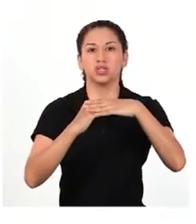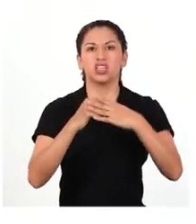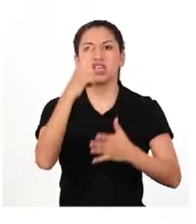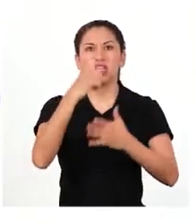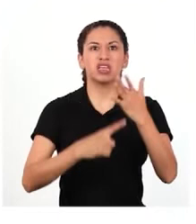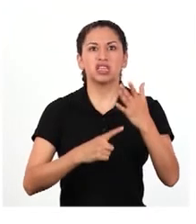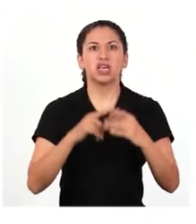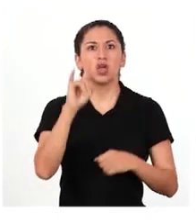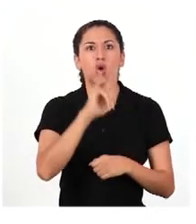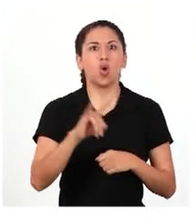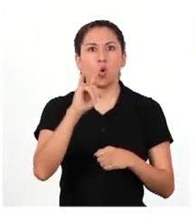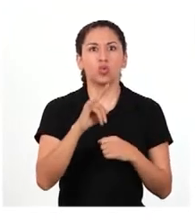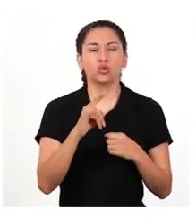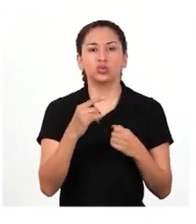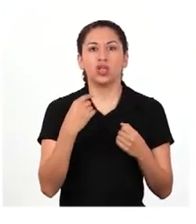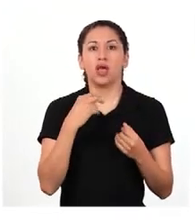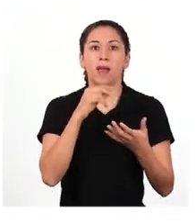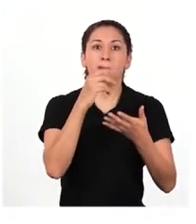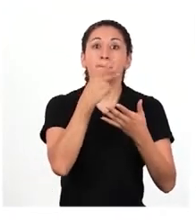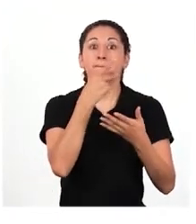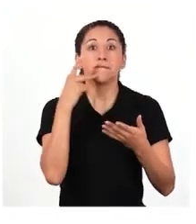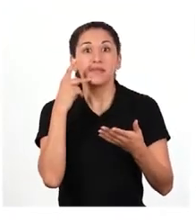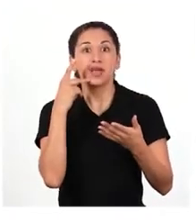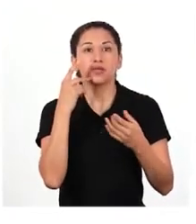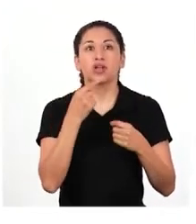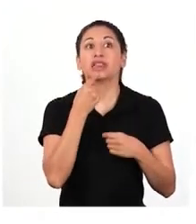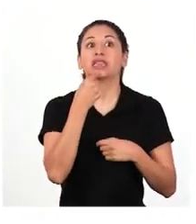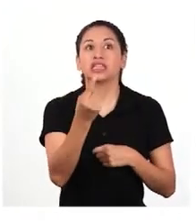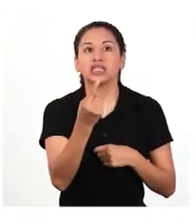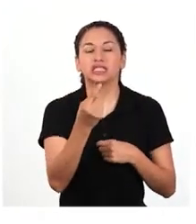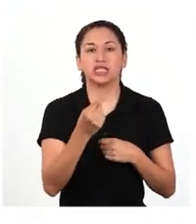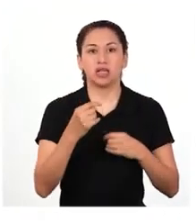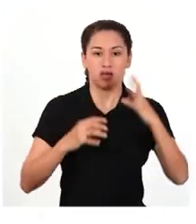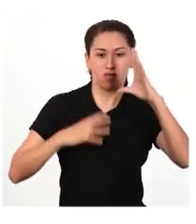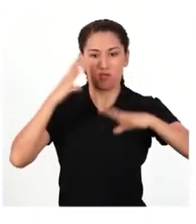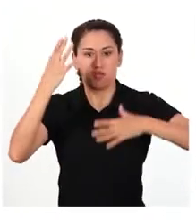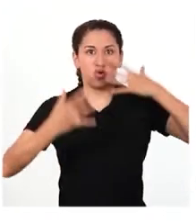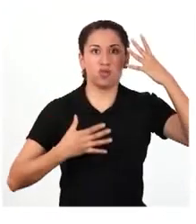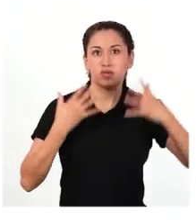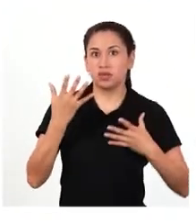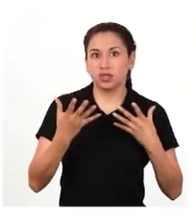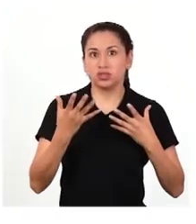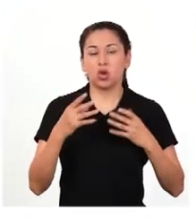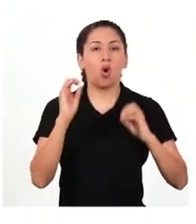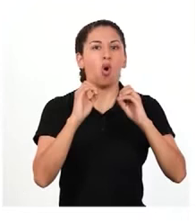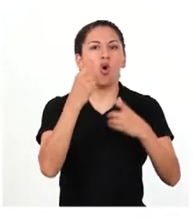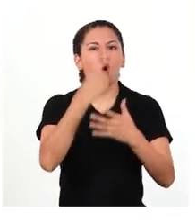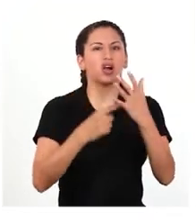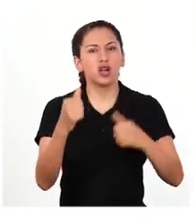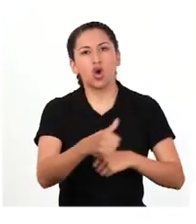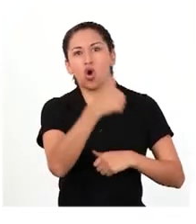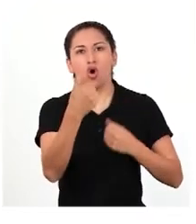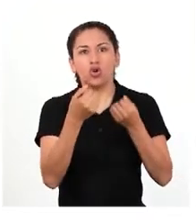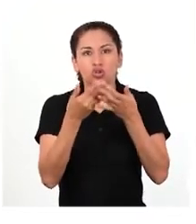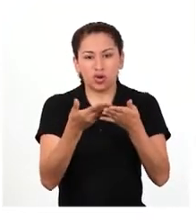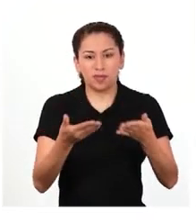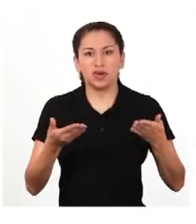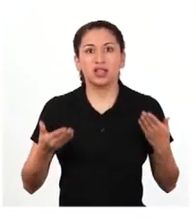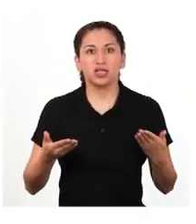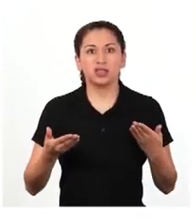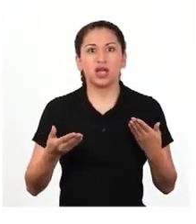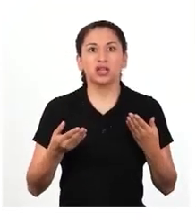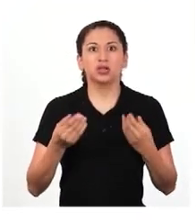durará? ¿Qué recursos verbales y no verbales tendremos en cuenta? ¿Qué otros materiales